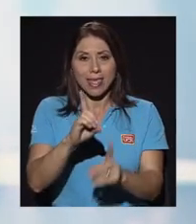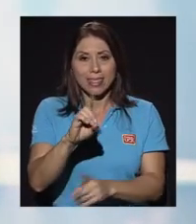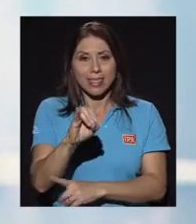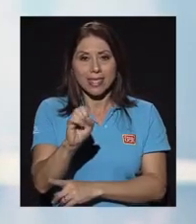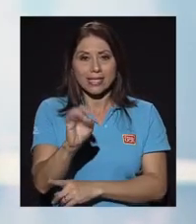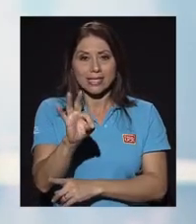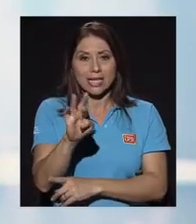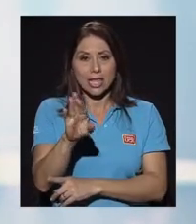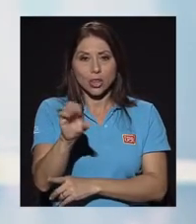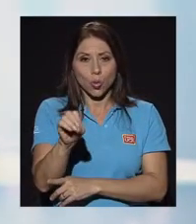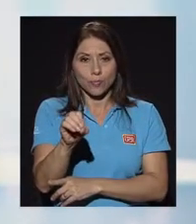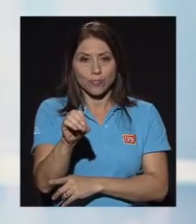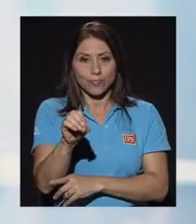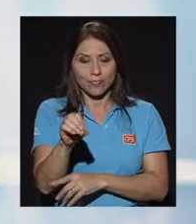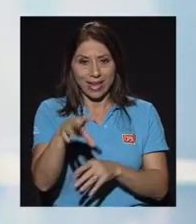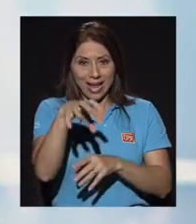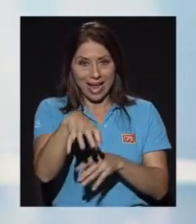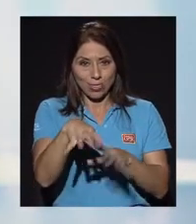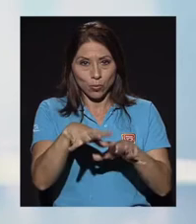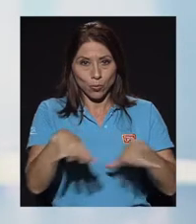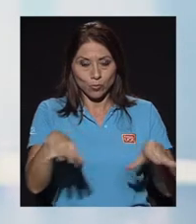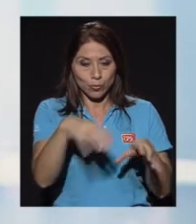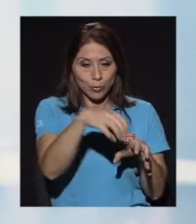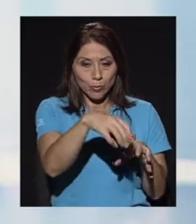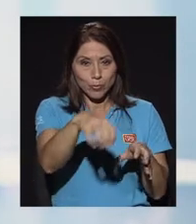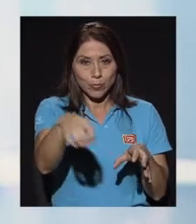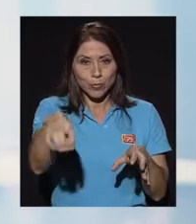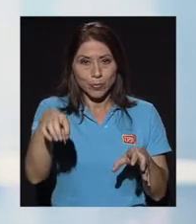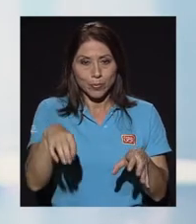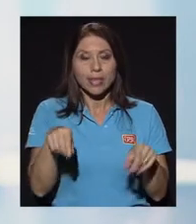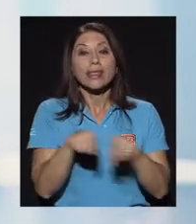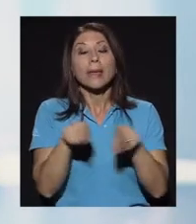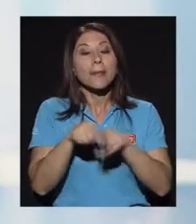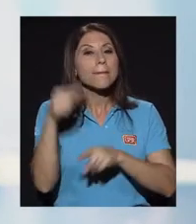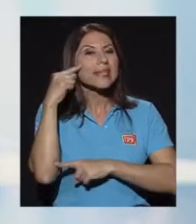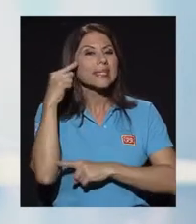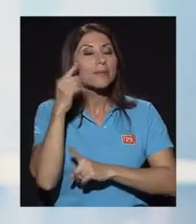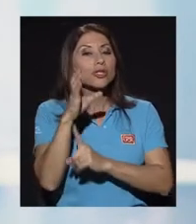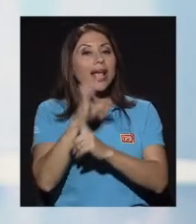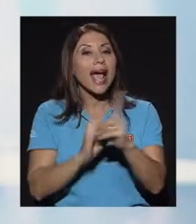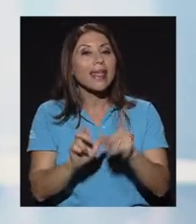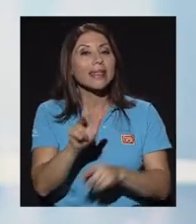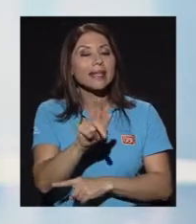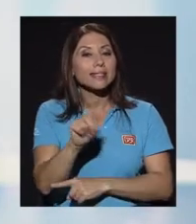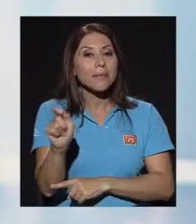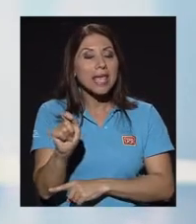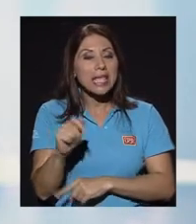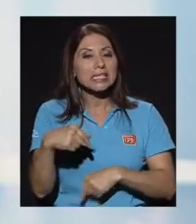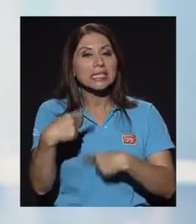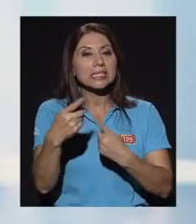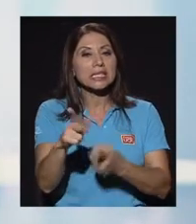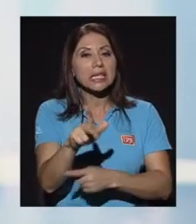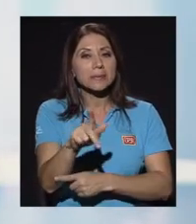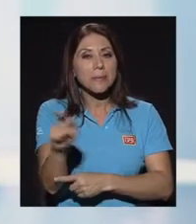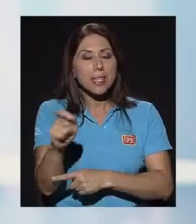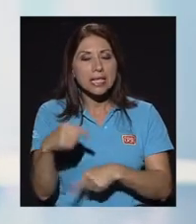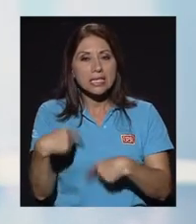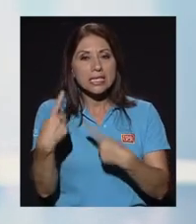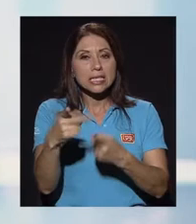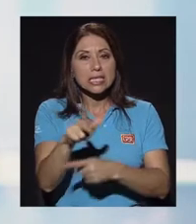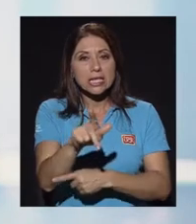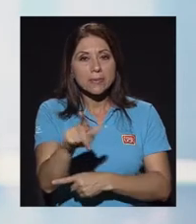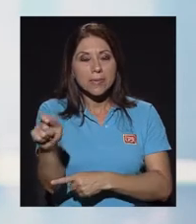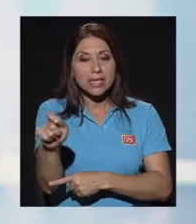distrito. Al igual, pensamos que cada 3 meses un grupo de los